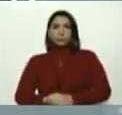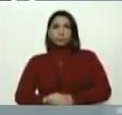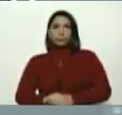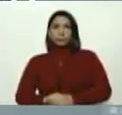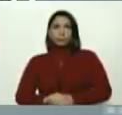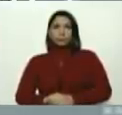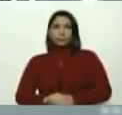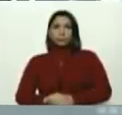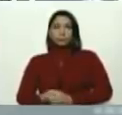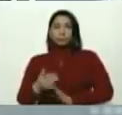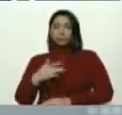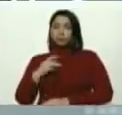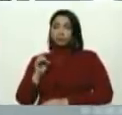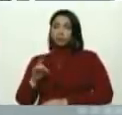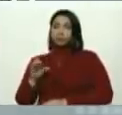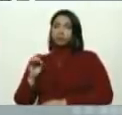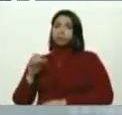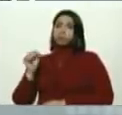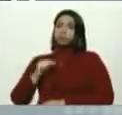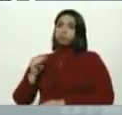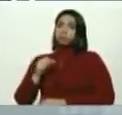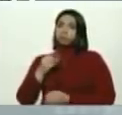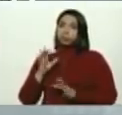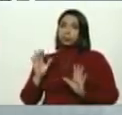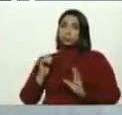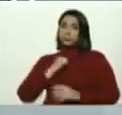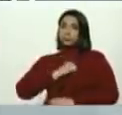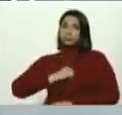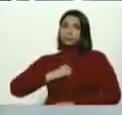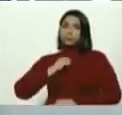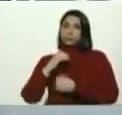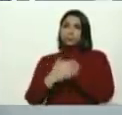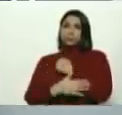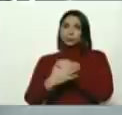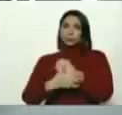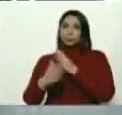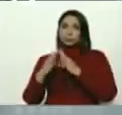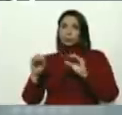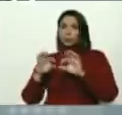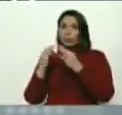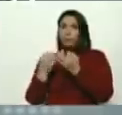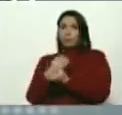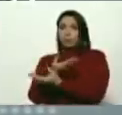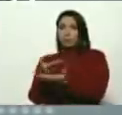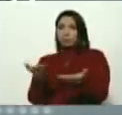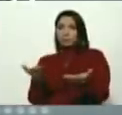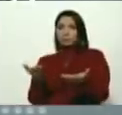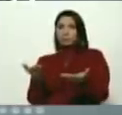Sí, muy doloroso, bueno. Condolencias a todos los familiares. Y